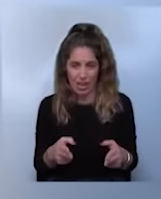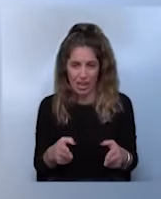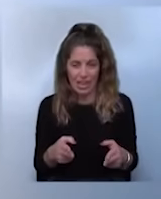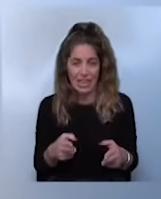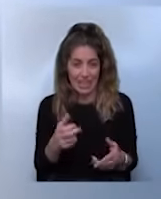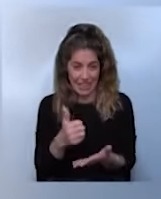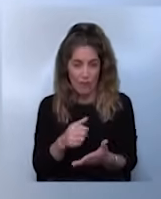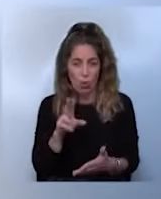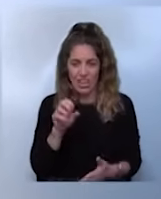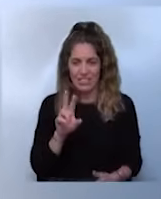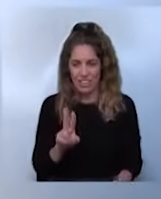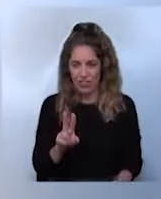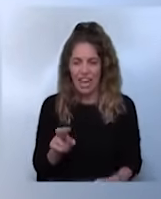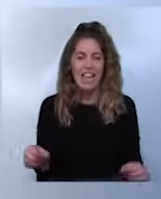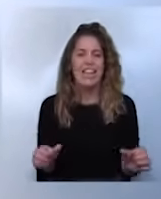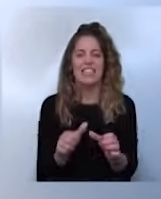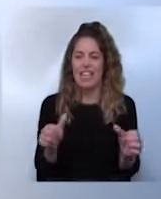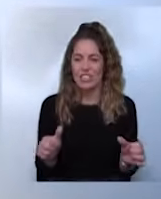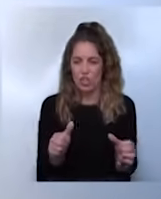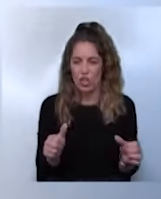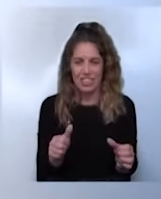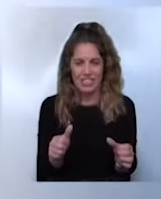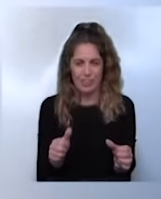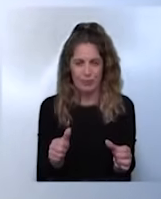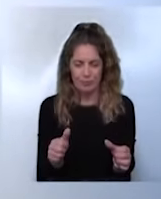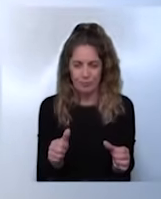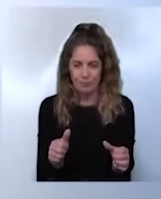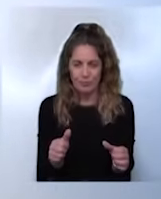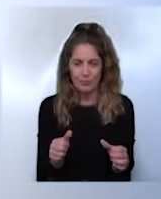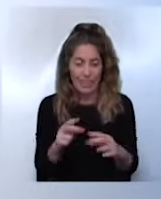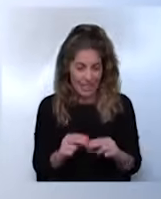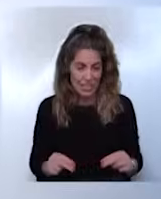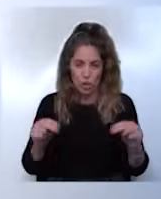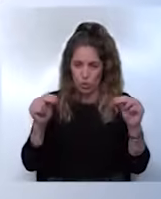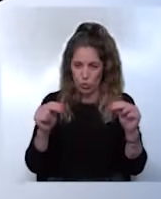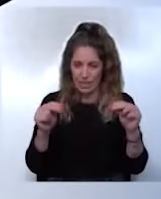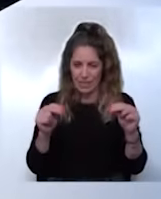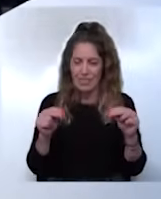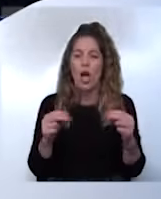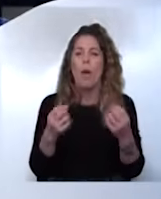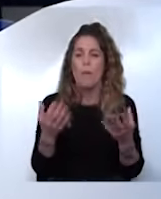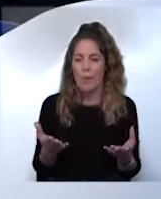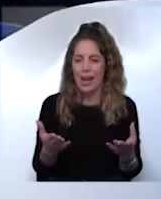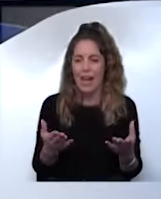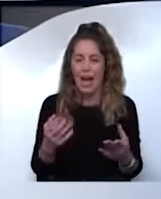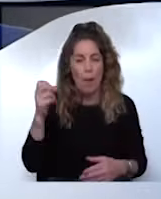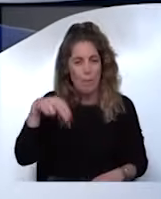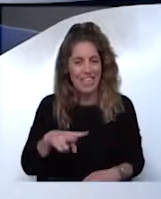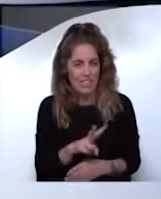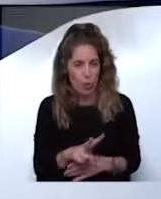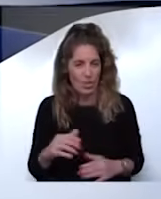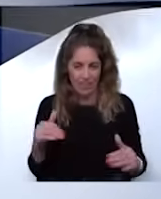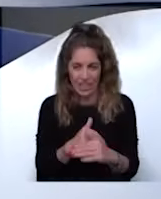unasev lo que es las acciones desde las Naciones Unidas para lo que es el plan de seguridad